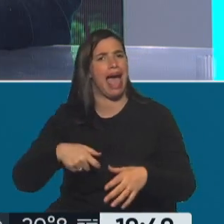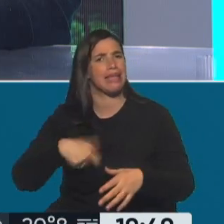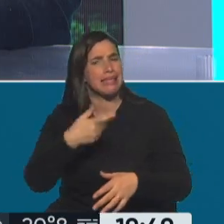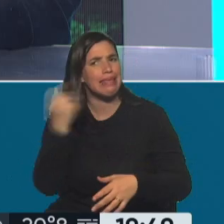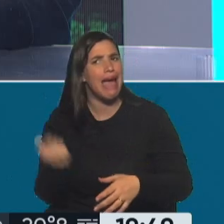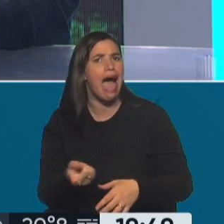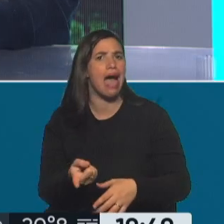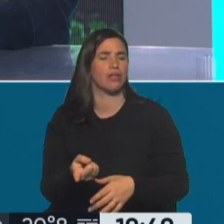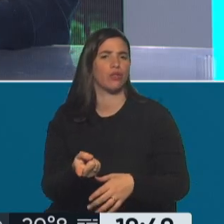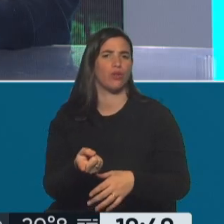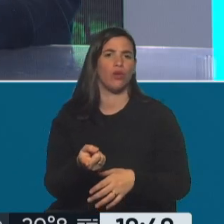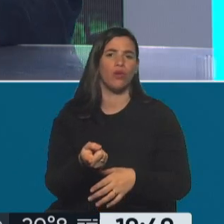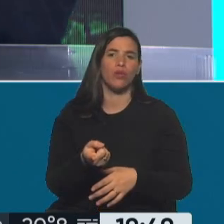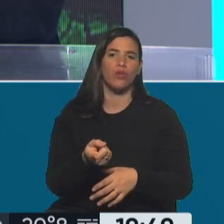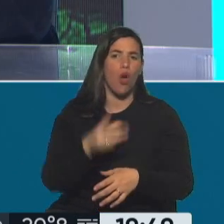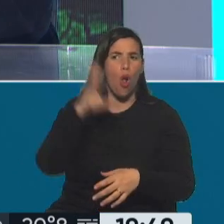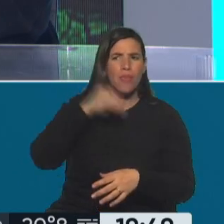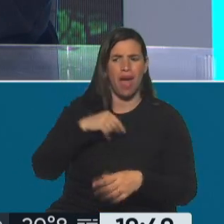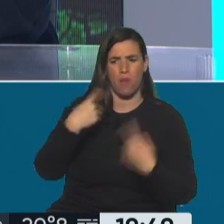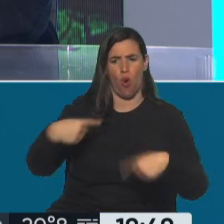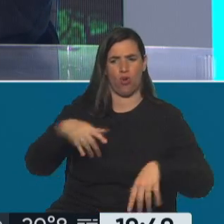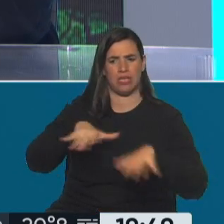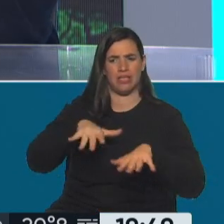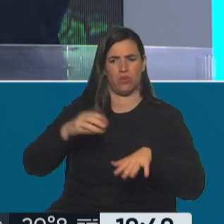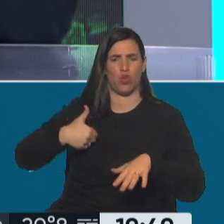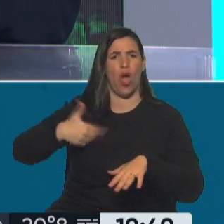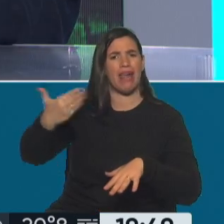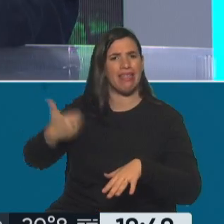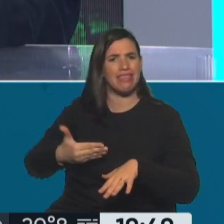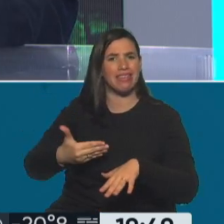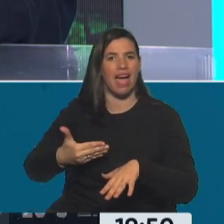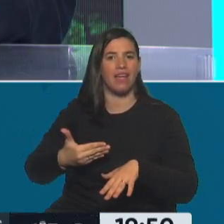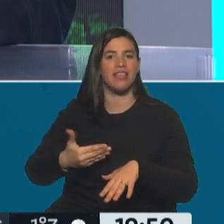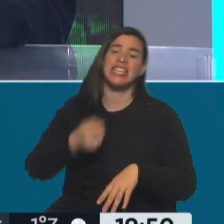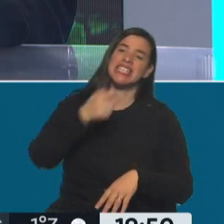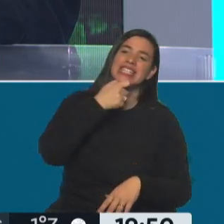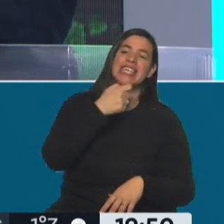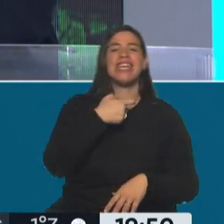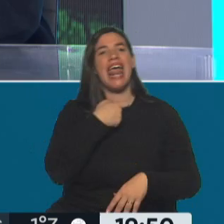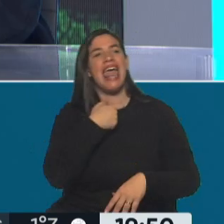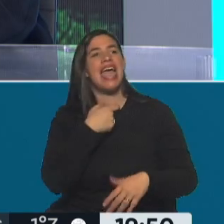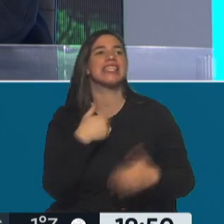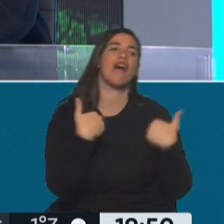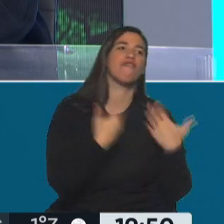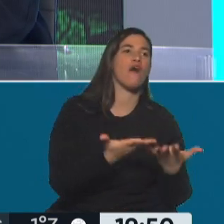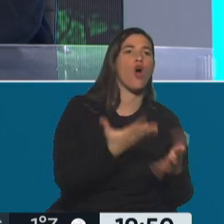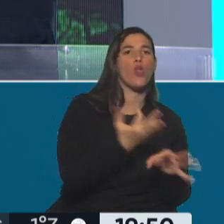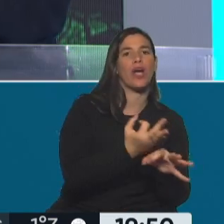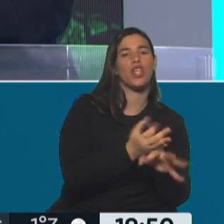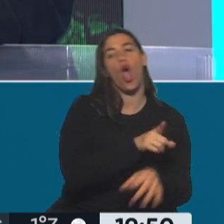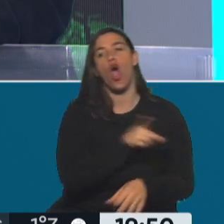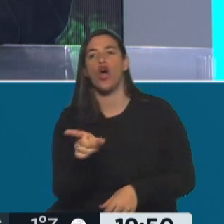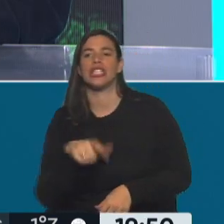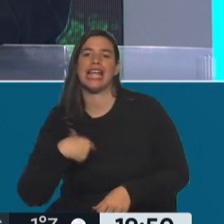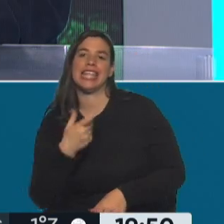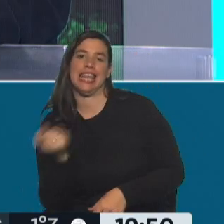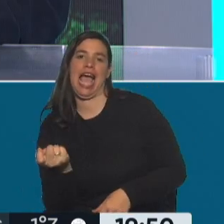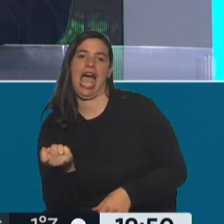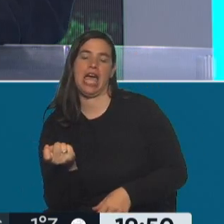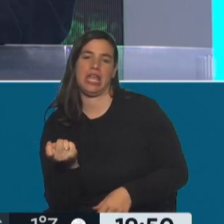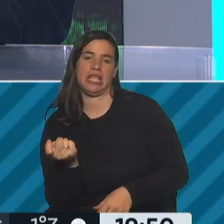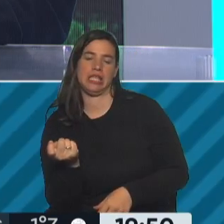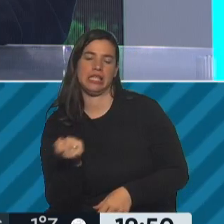nuevo otro macrismo, ¿no? Sí, lo primero que diría es que el capitalismo sin sindicatos fuertes y sin dirigentes y dirigentes sindicales es la